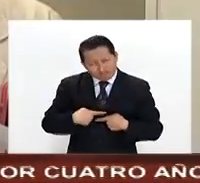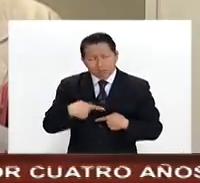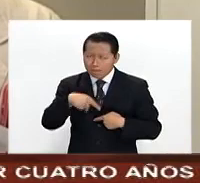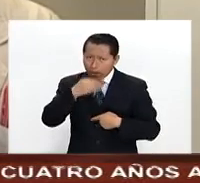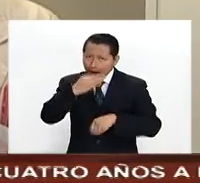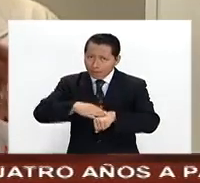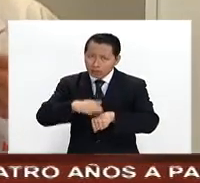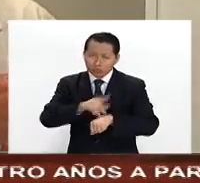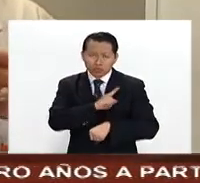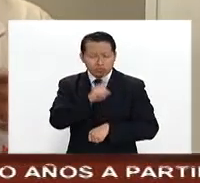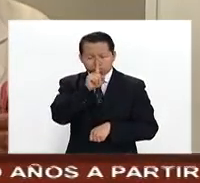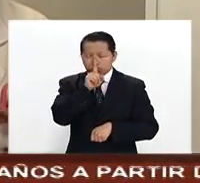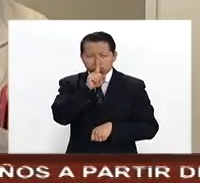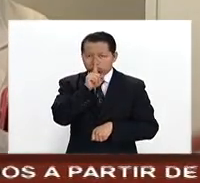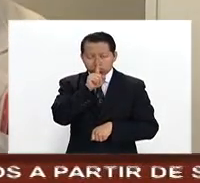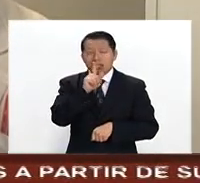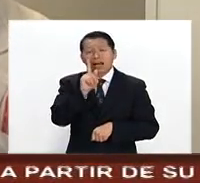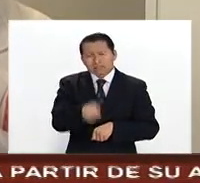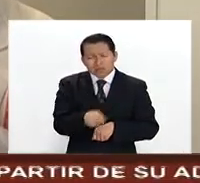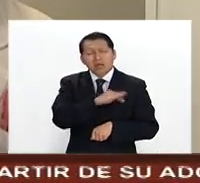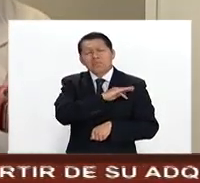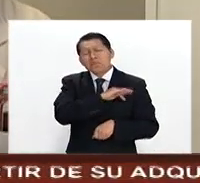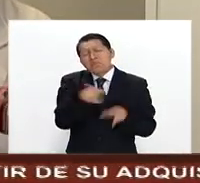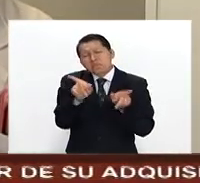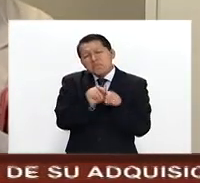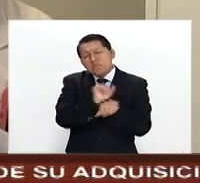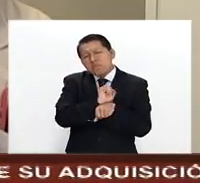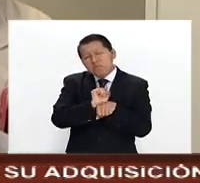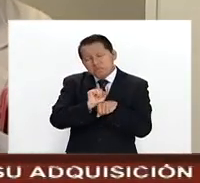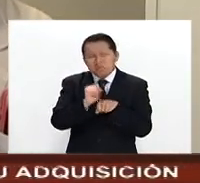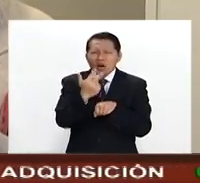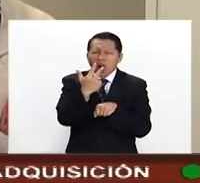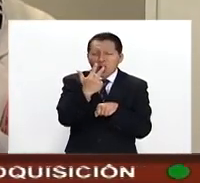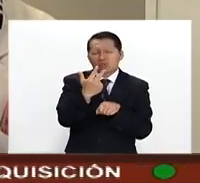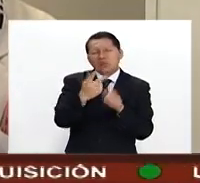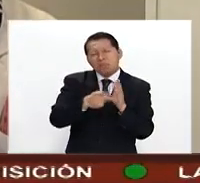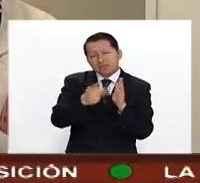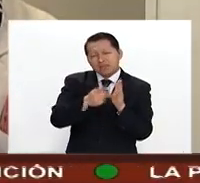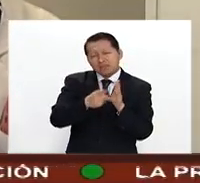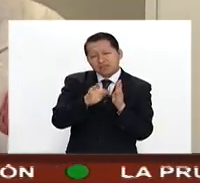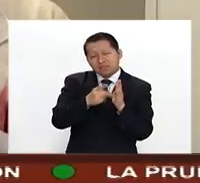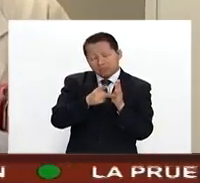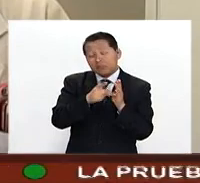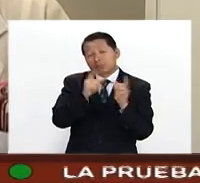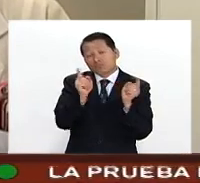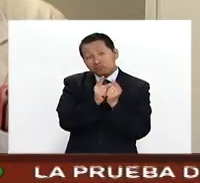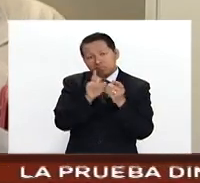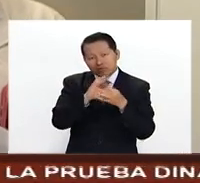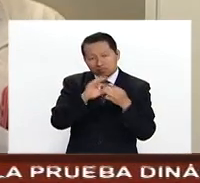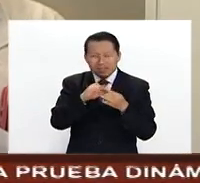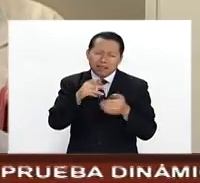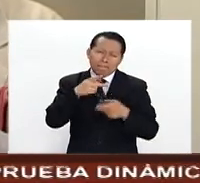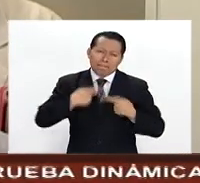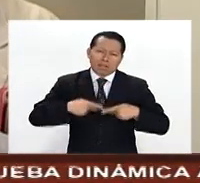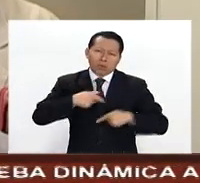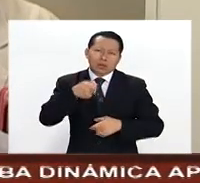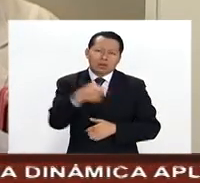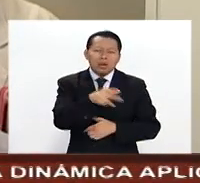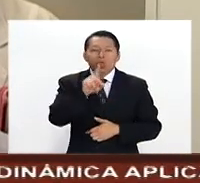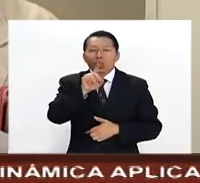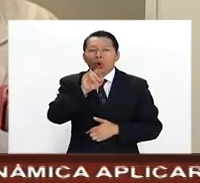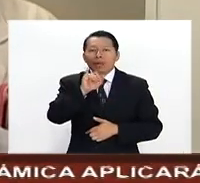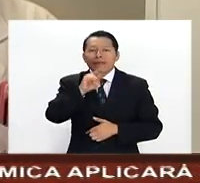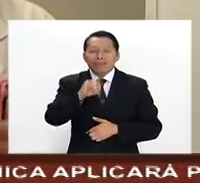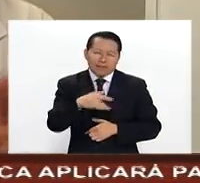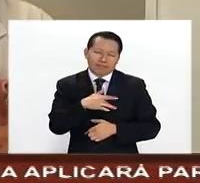breve, generalmente es de 1 a 8 sesiones en las que nosotros acompañamos a esta persona que le llamamos doliente porque está viviendo un proceso de